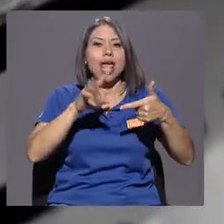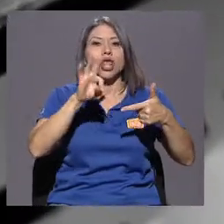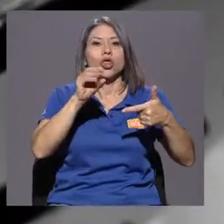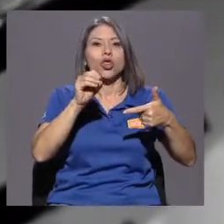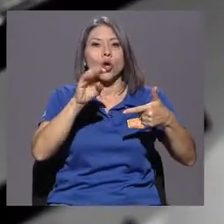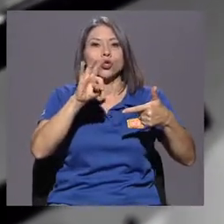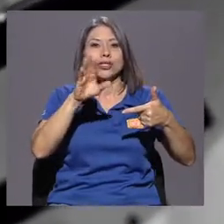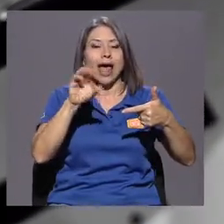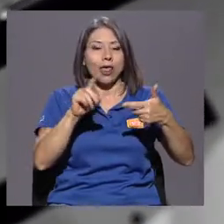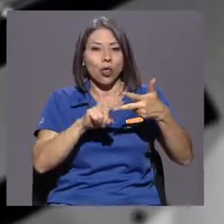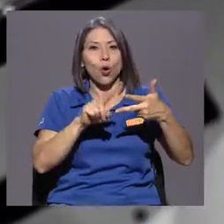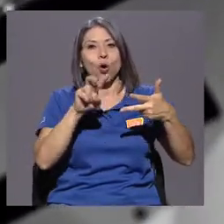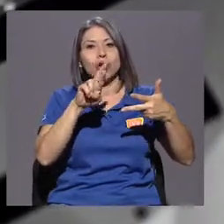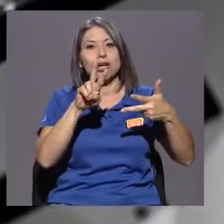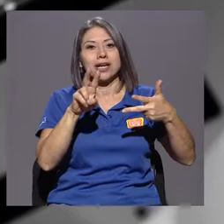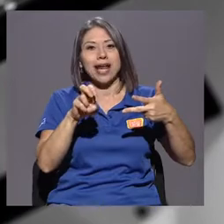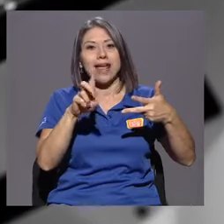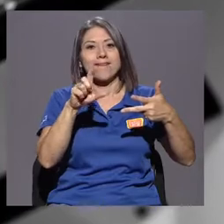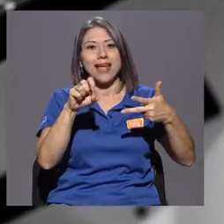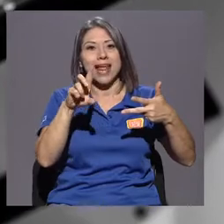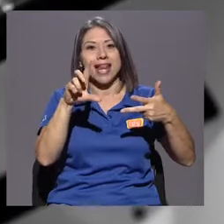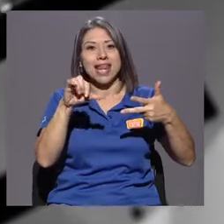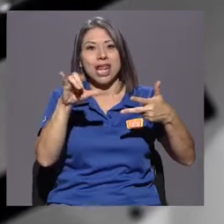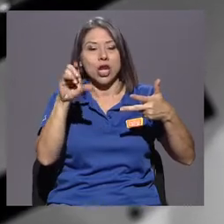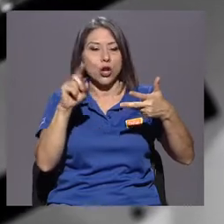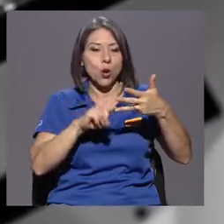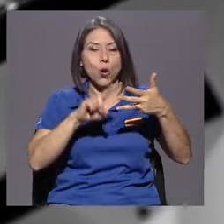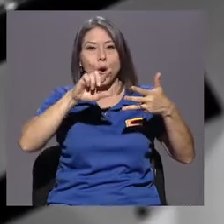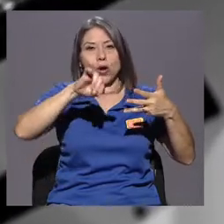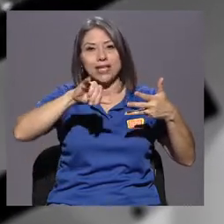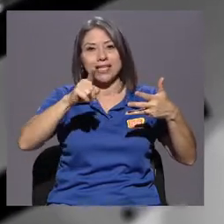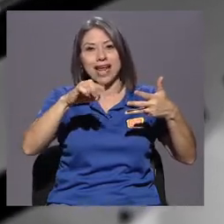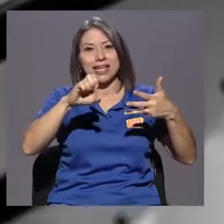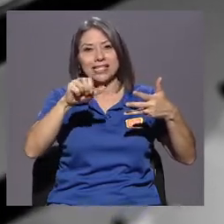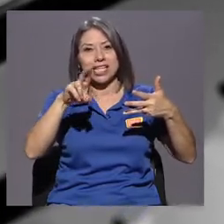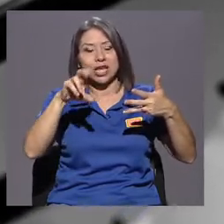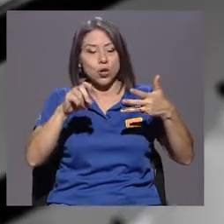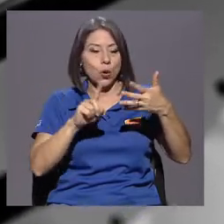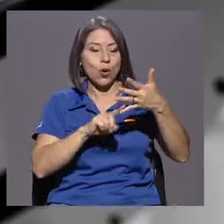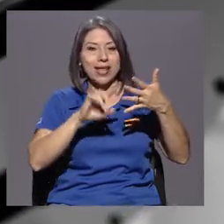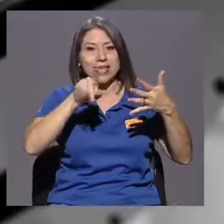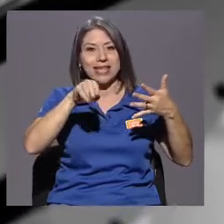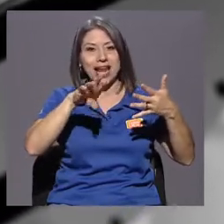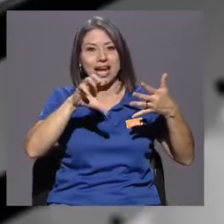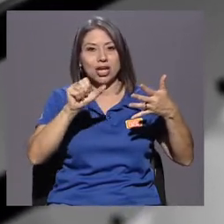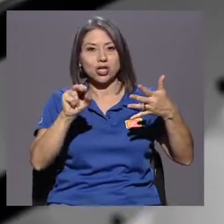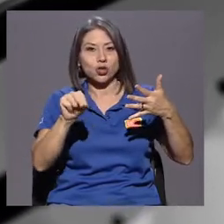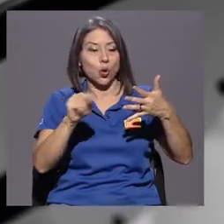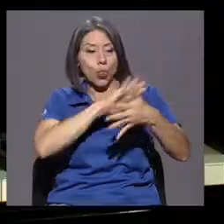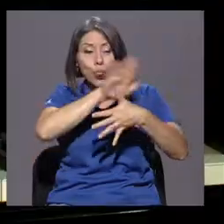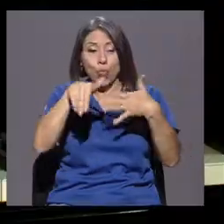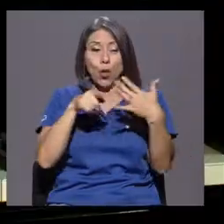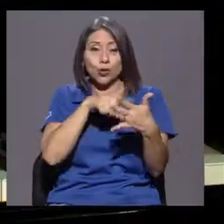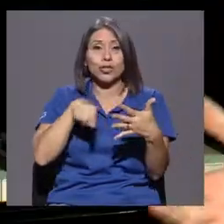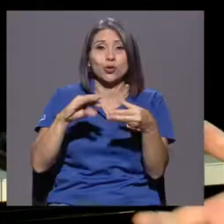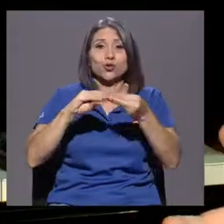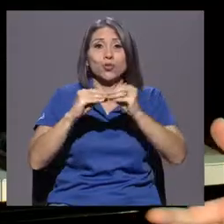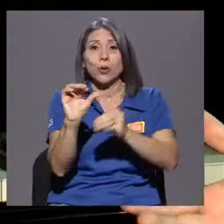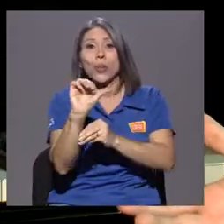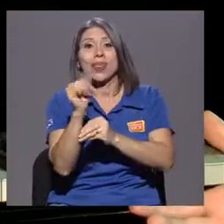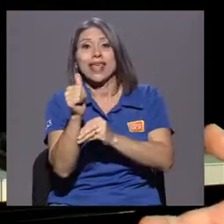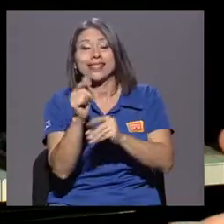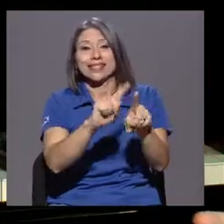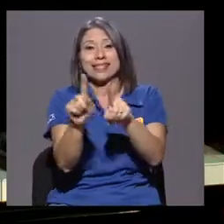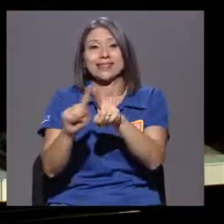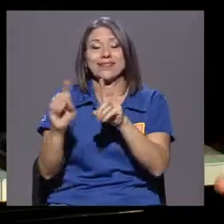cruzeiro rivelino era 10 en el corinthians ya el señor a 10 en el botafogo y jerson era 10 en el sao paulo hoy en día que